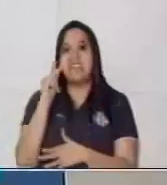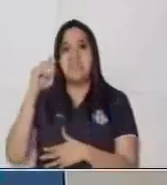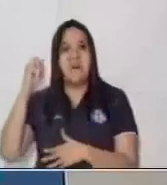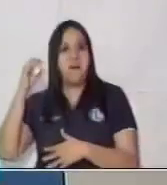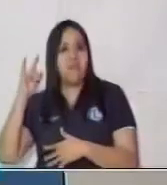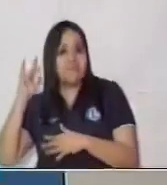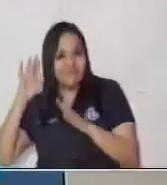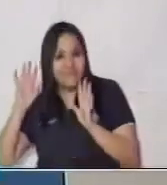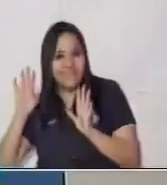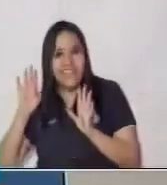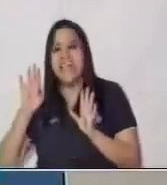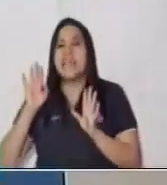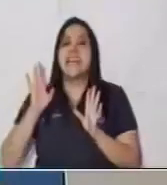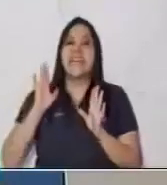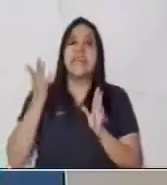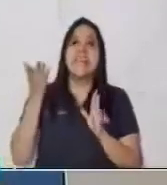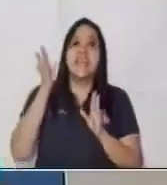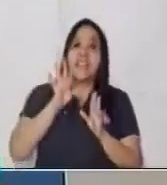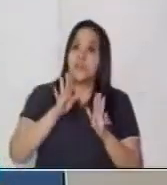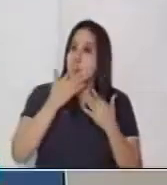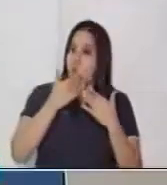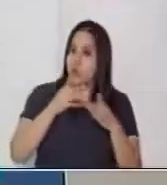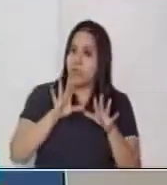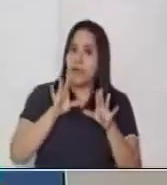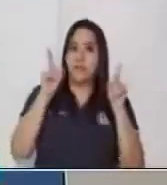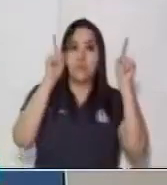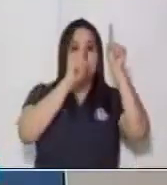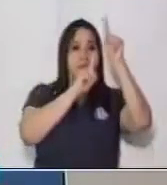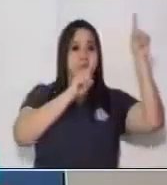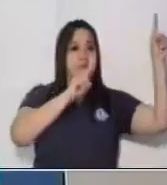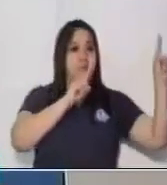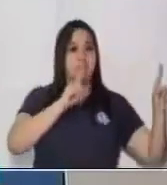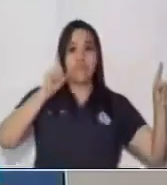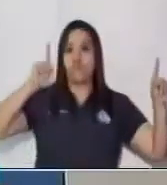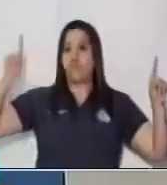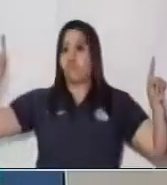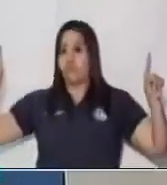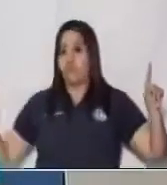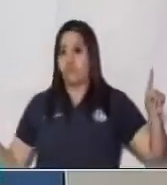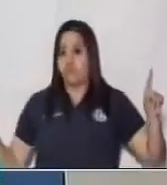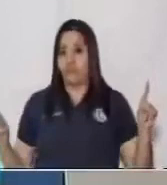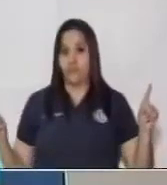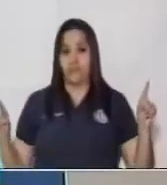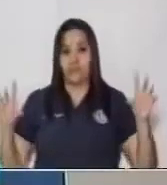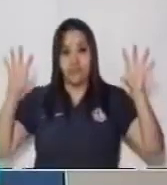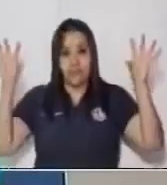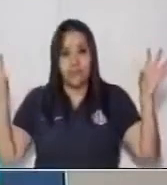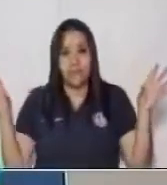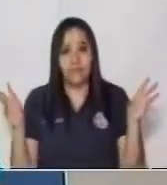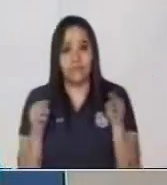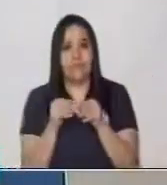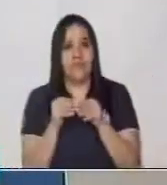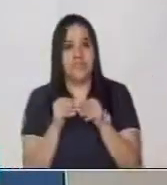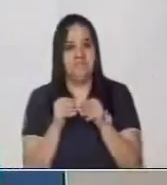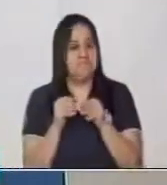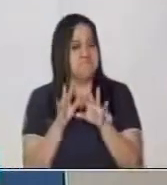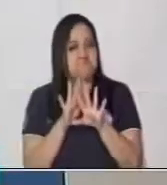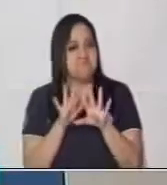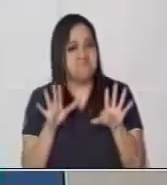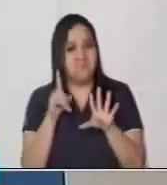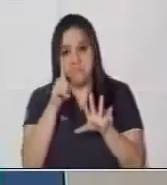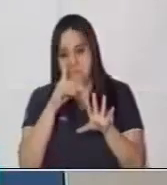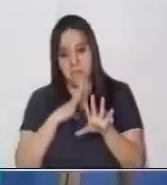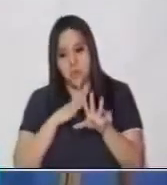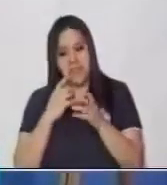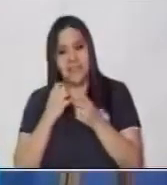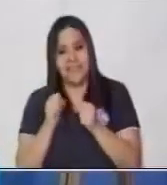pasas a encerrarlos en corchetes como los vimos en las oraciones anteriores. Y eso es todo, así